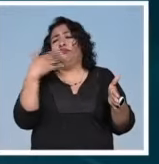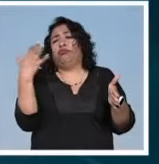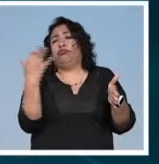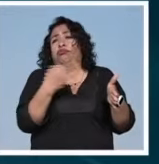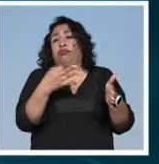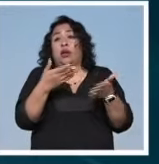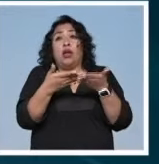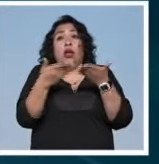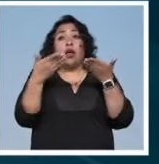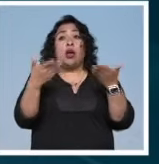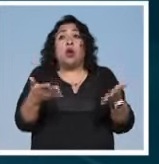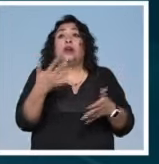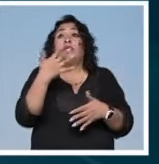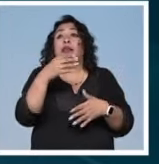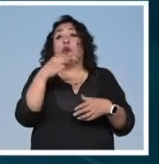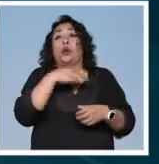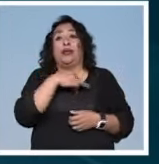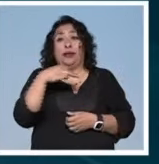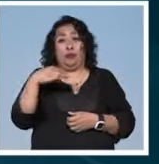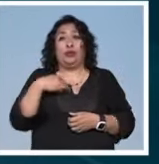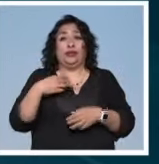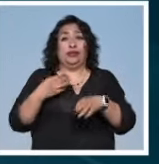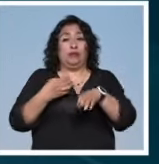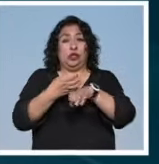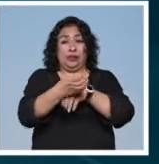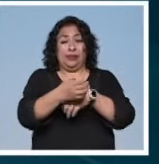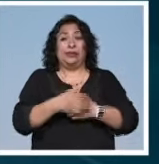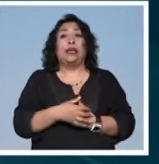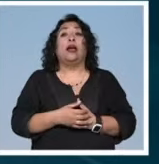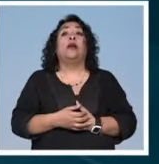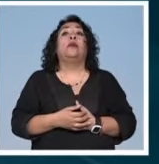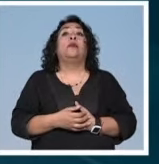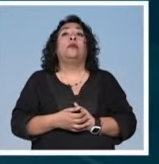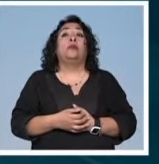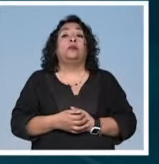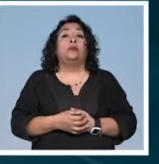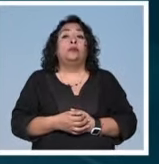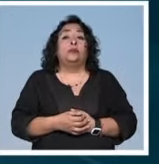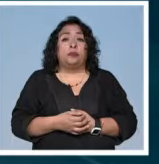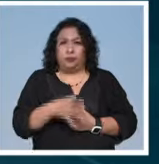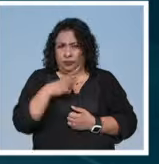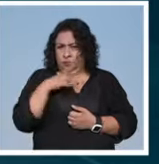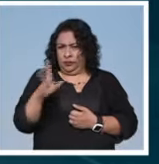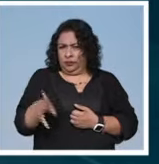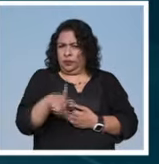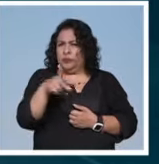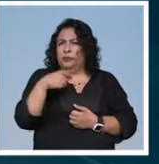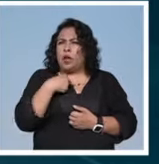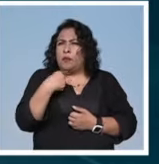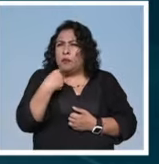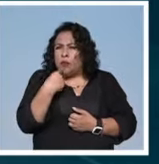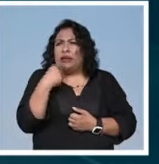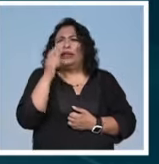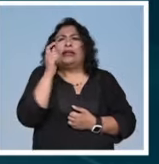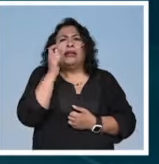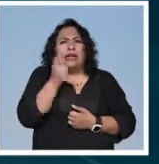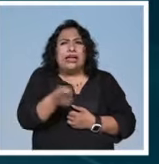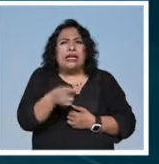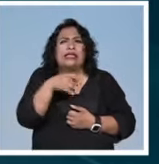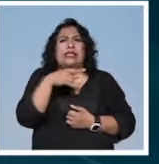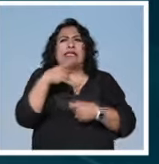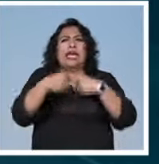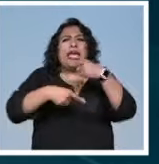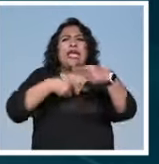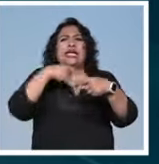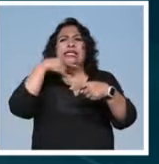en esta ocasión de 50 municipios del estado. Lo que estará con los pueblos con sabor es enchiladas